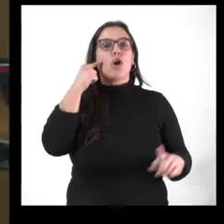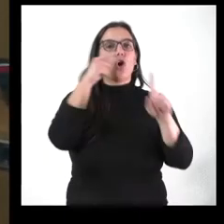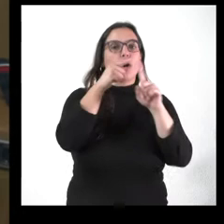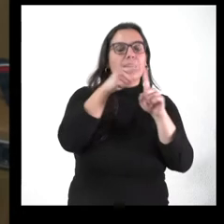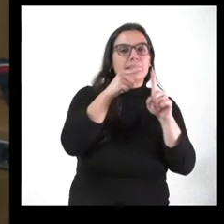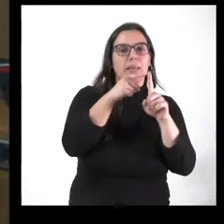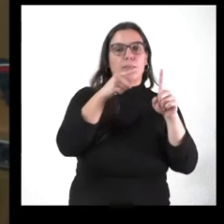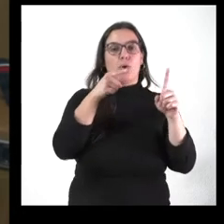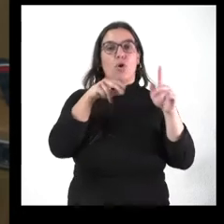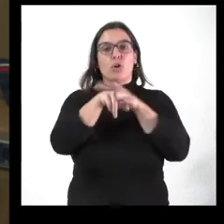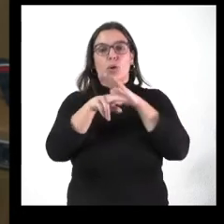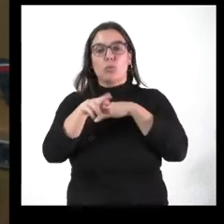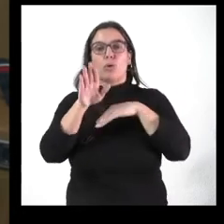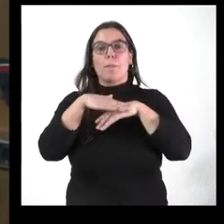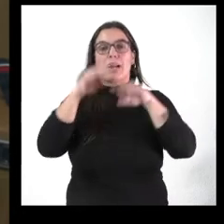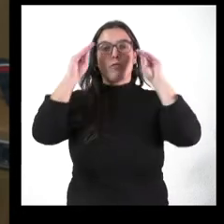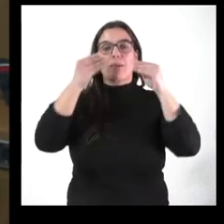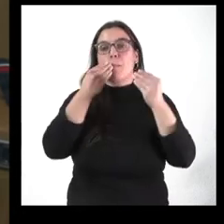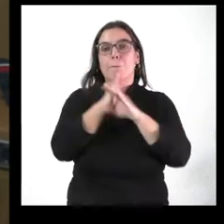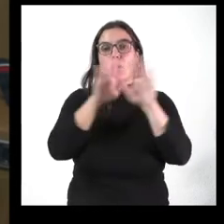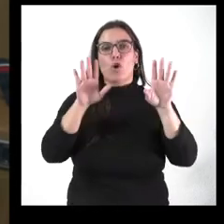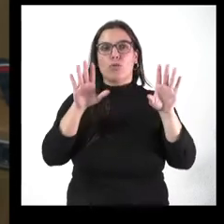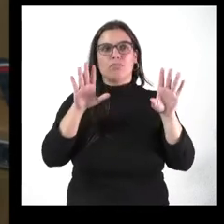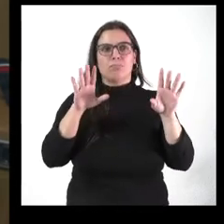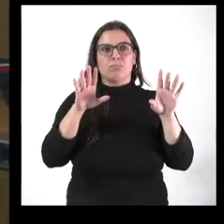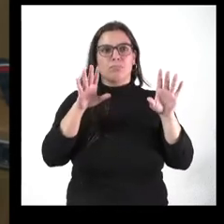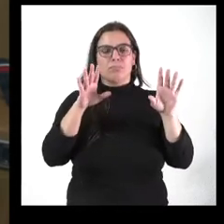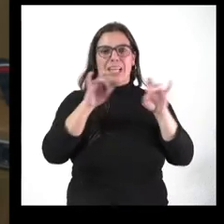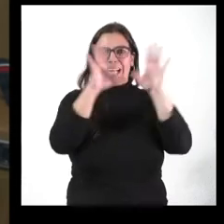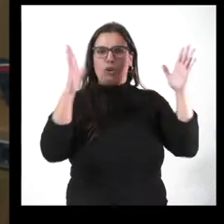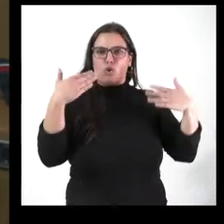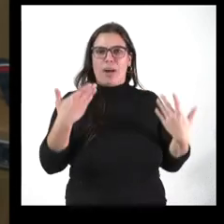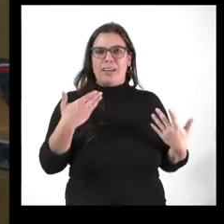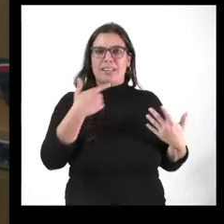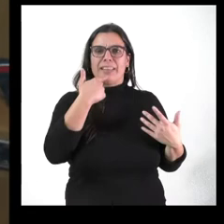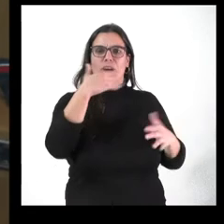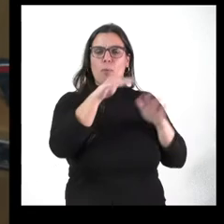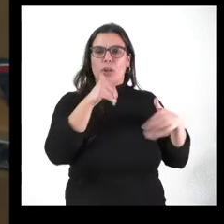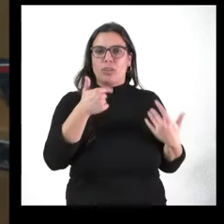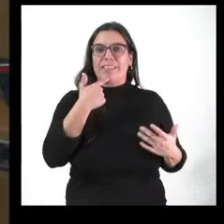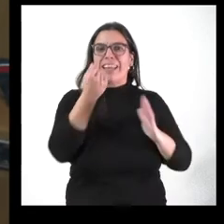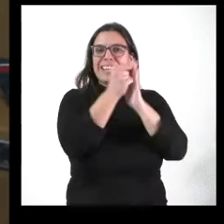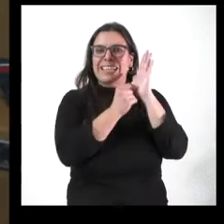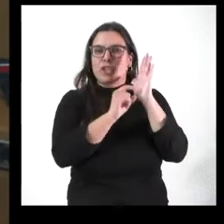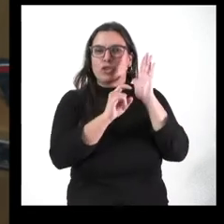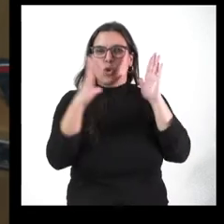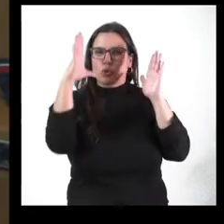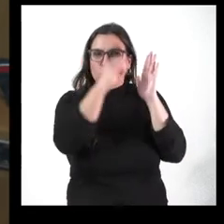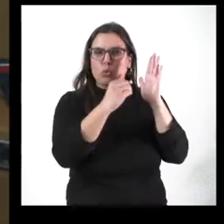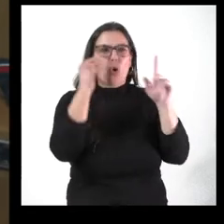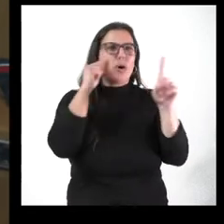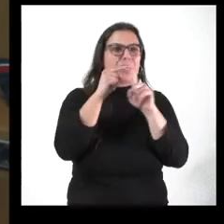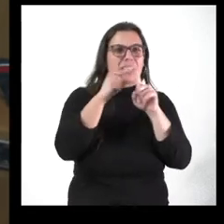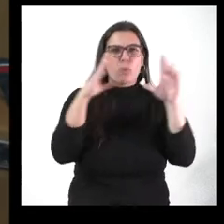para conseguir la mejor formación posible son claros entonces la es esa que se quejan de que Los criterios no eran claros o los objetivos